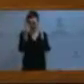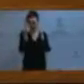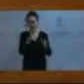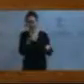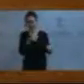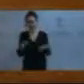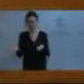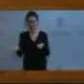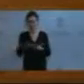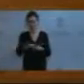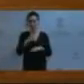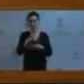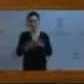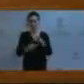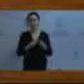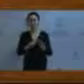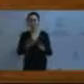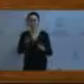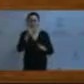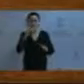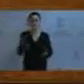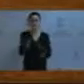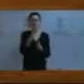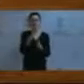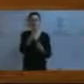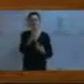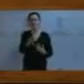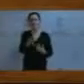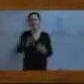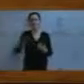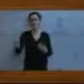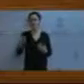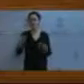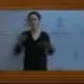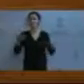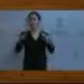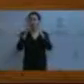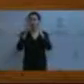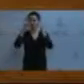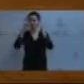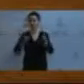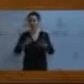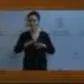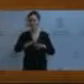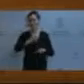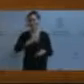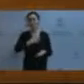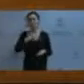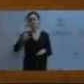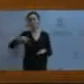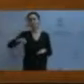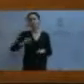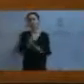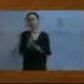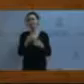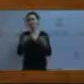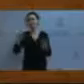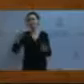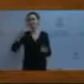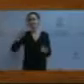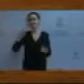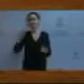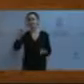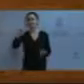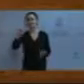a cambiar. Y miren, esa realidad que trata de cambiar, hasta el propio presidente del Parlamento, el señor Borges, hace